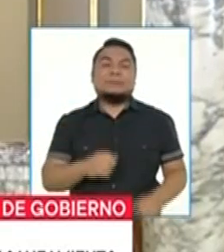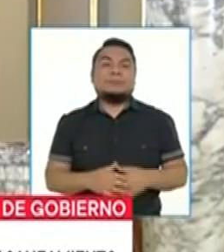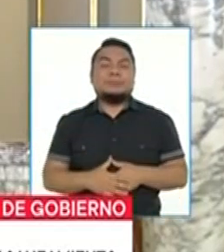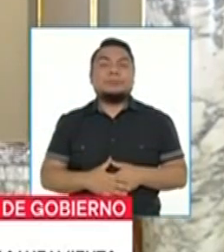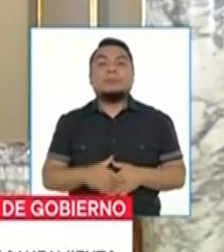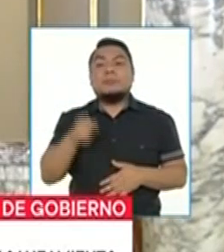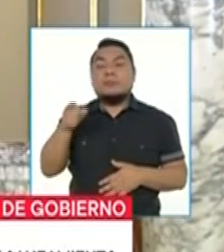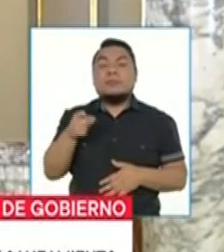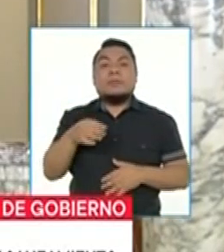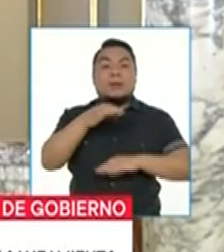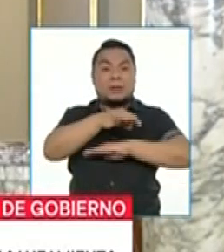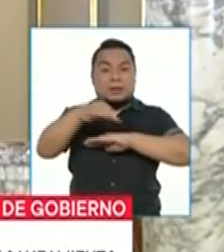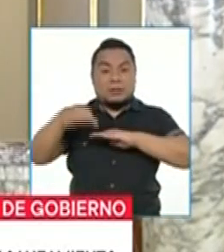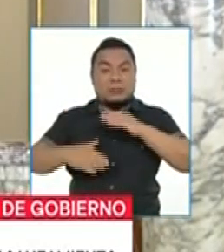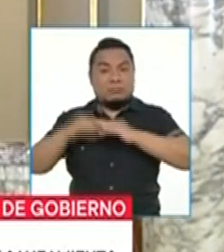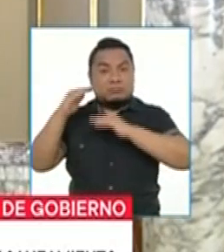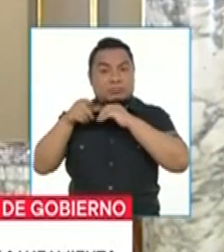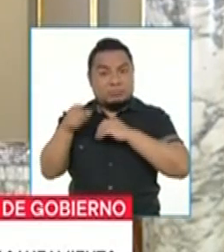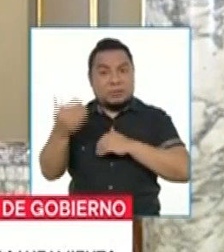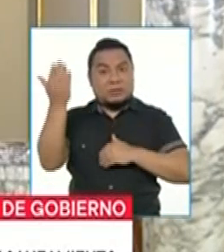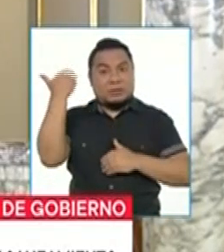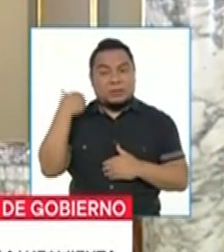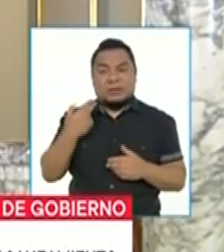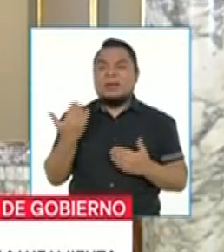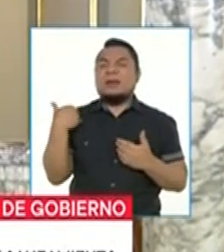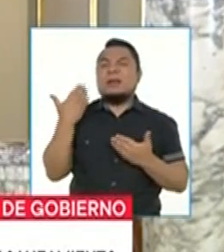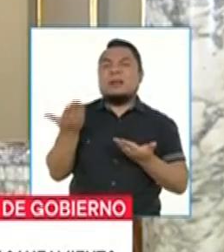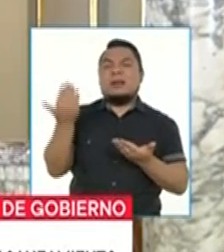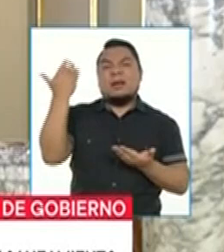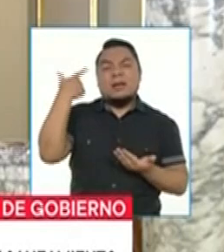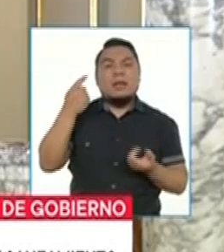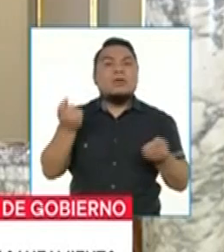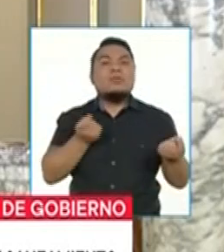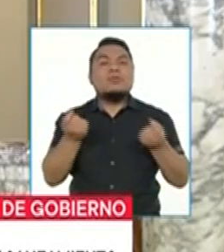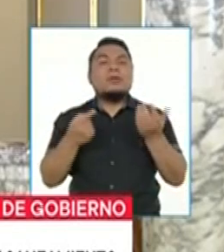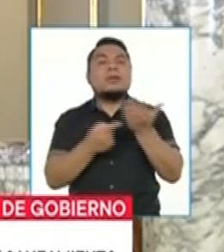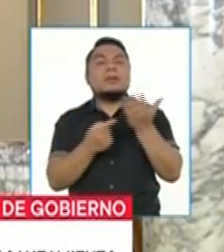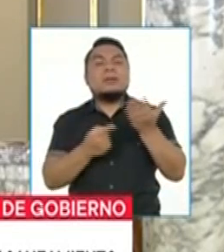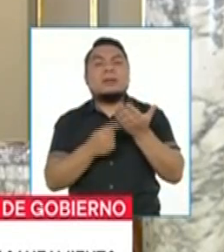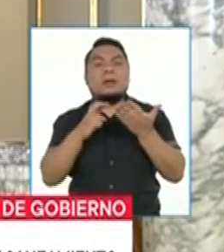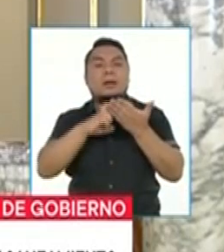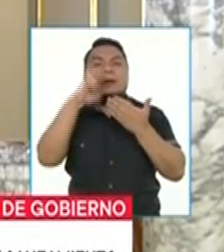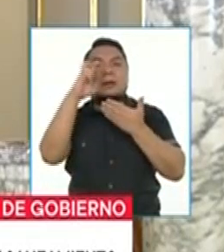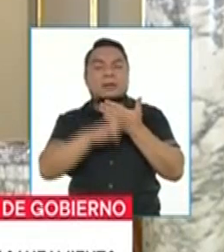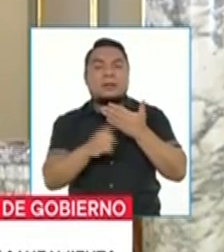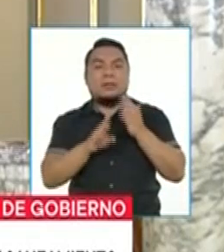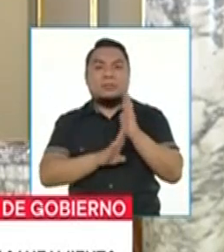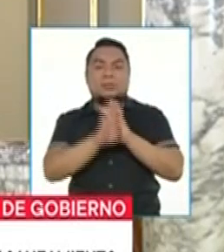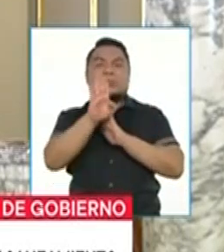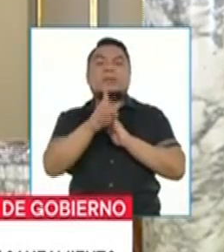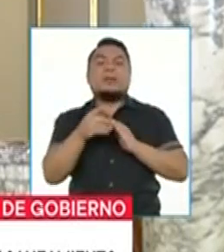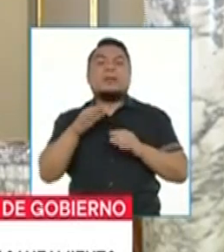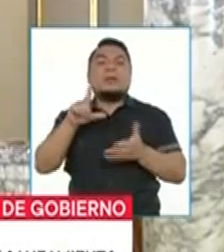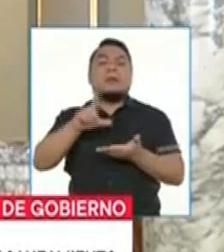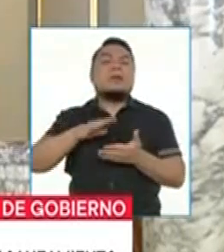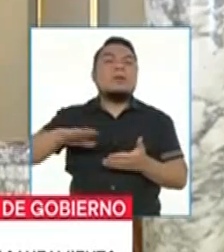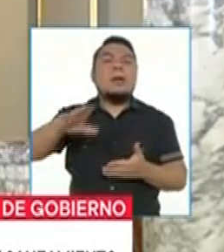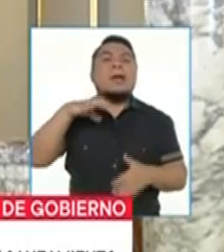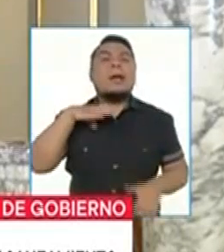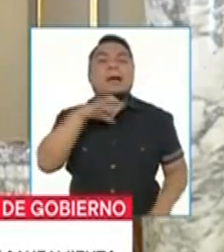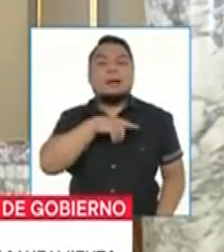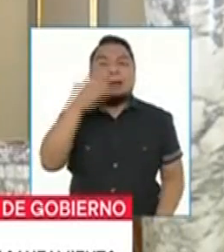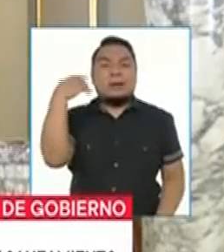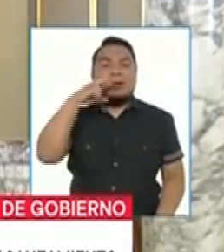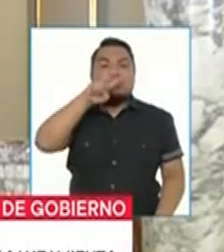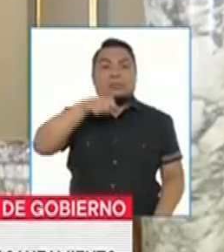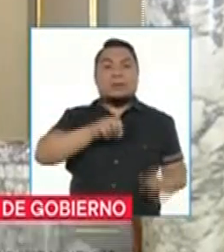Yo creo que la experiencia de Violeta Bermúdez en la presidencia del Consejo de Ministros y el hecho que tengamos a